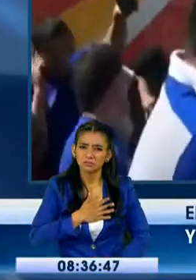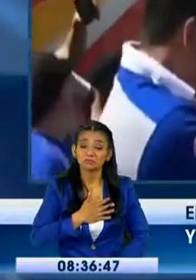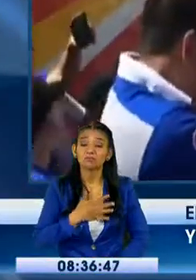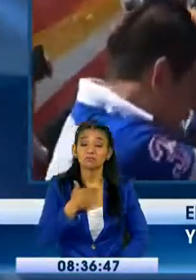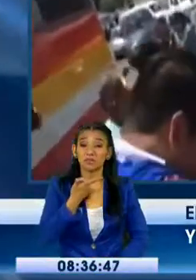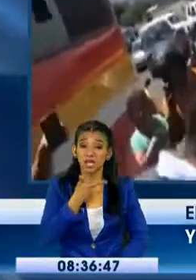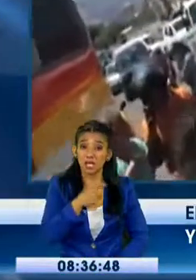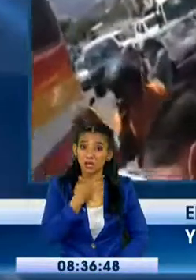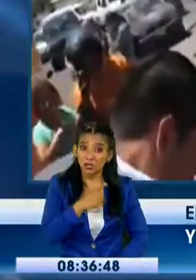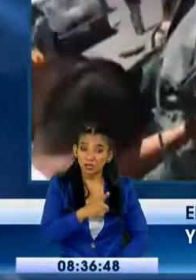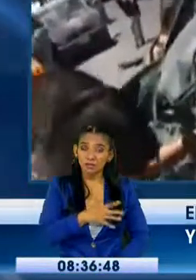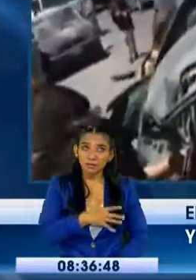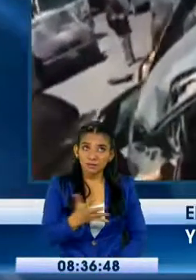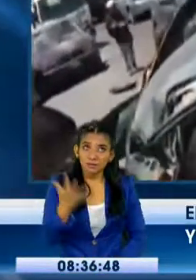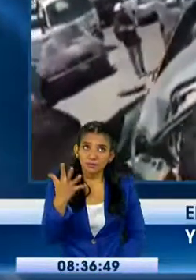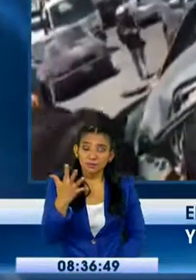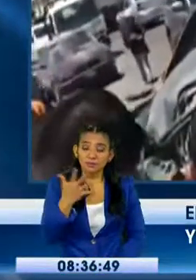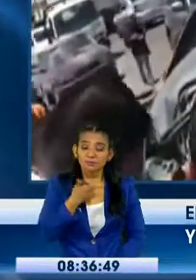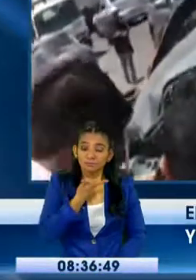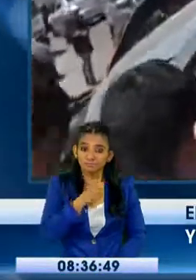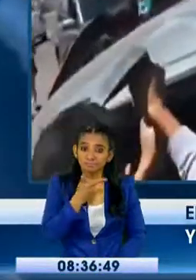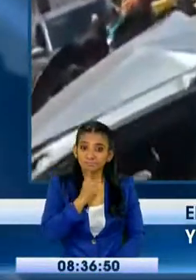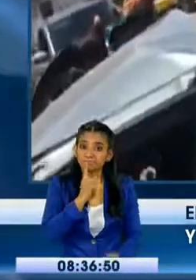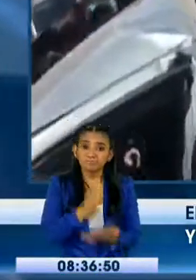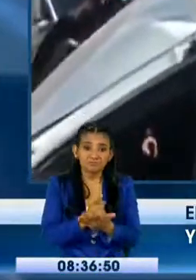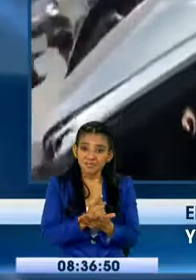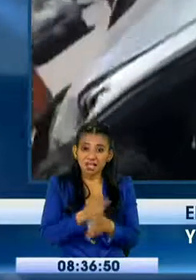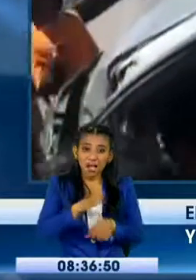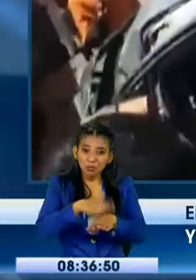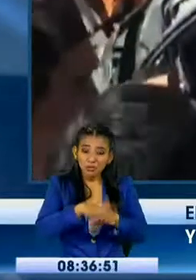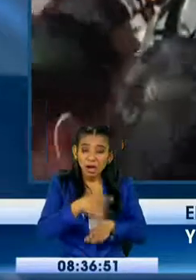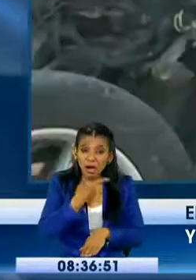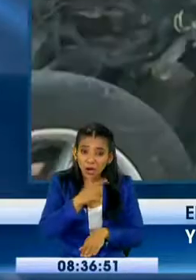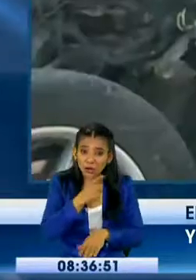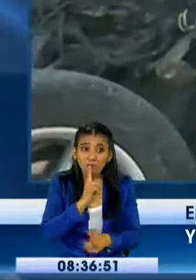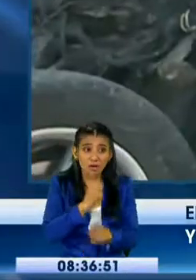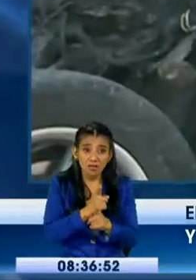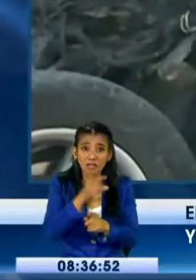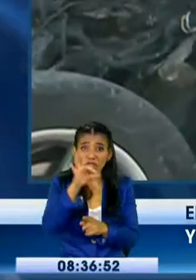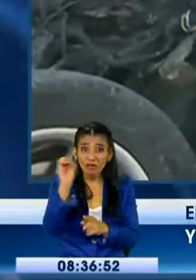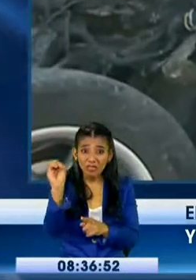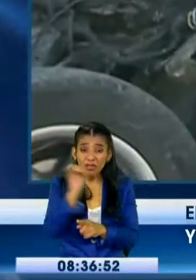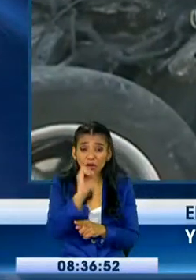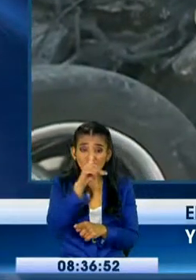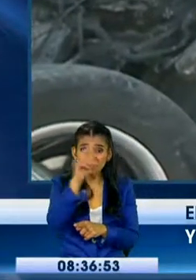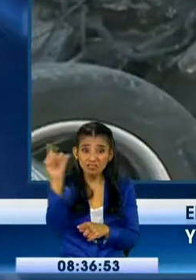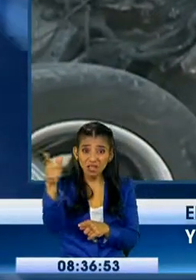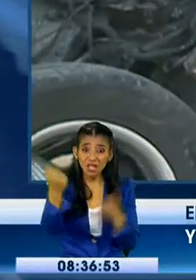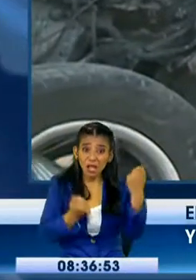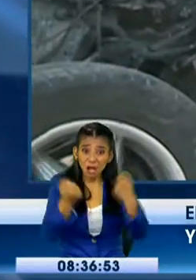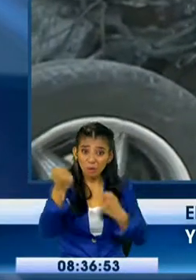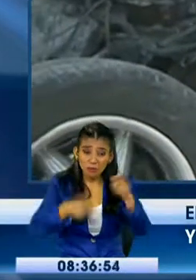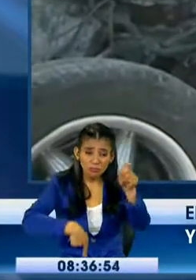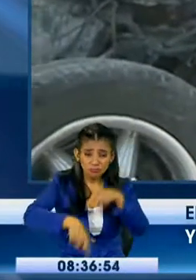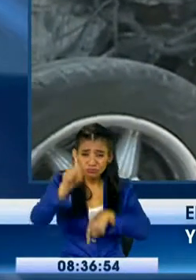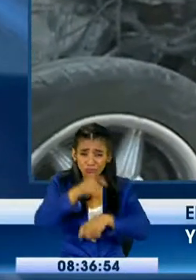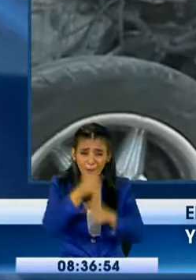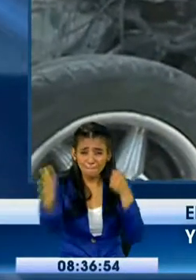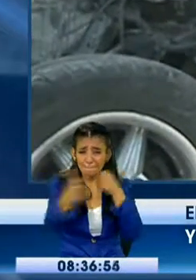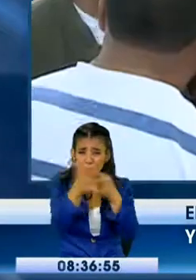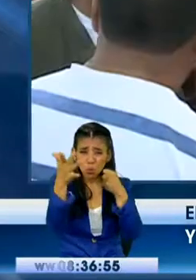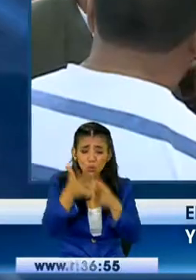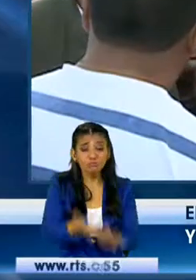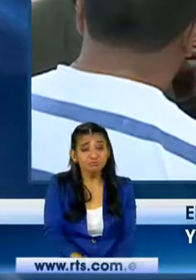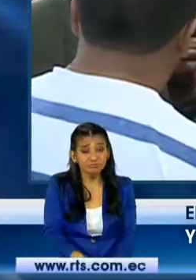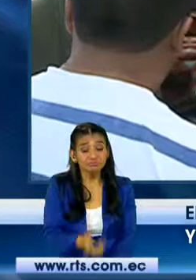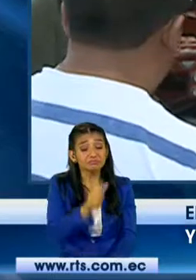alcohol, maldito alcohol. Sí, vecinos, o sea, 90, 100 kilómetros por hora, se estrelló contra el bus y las consecuencias